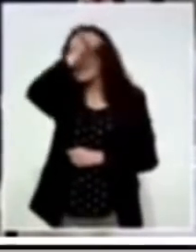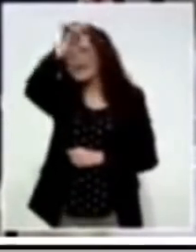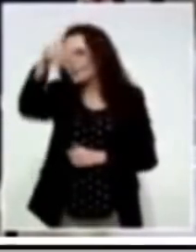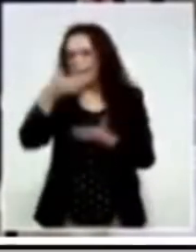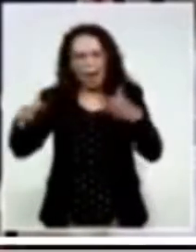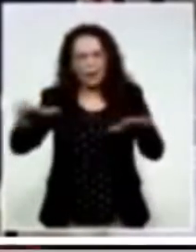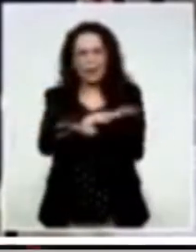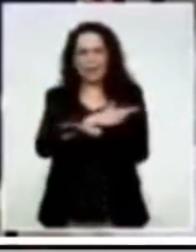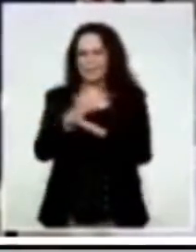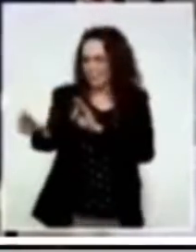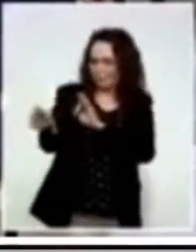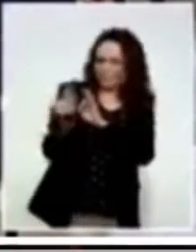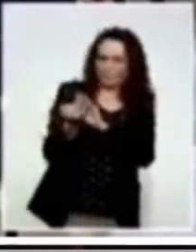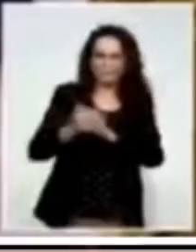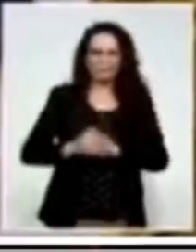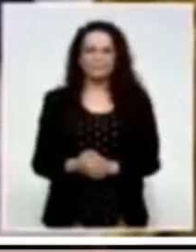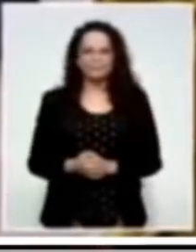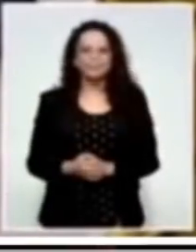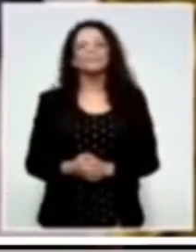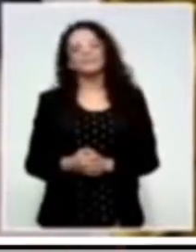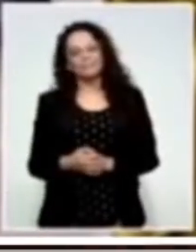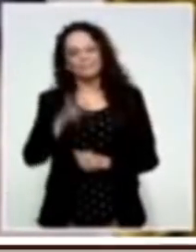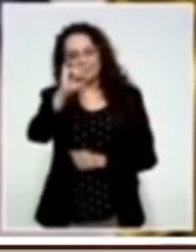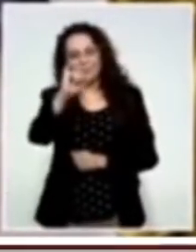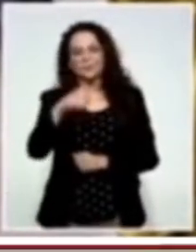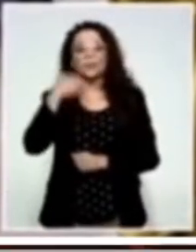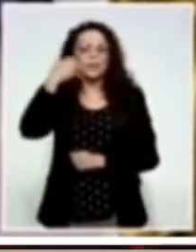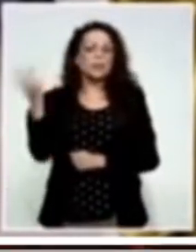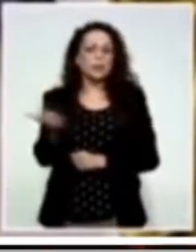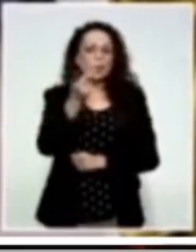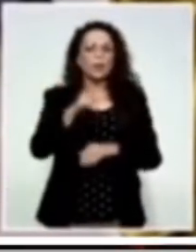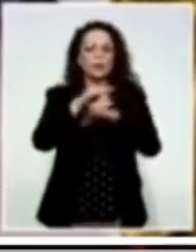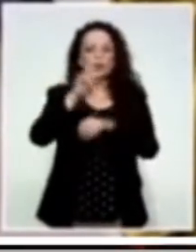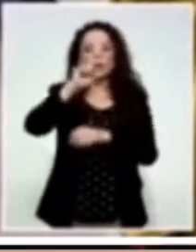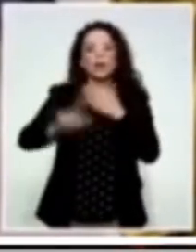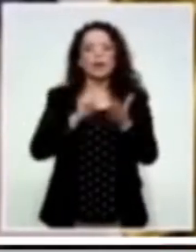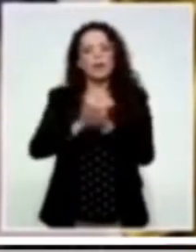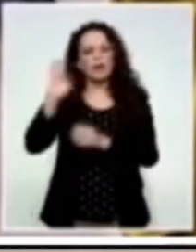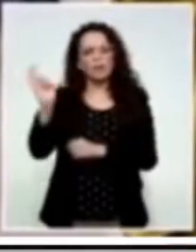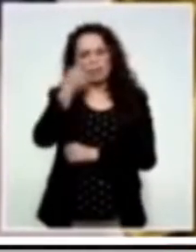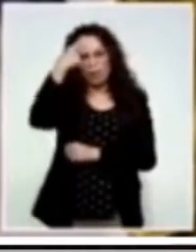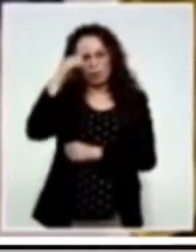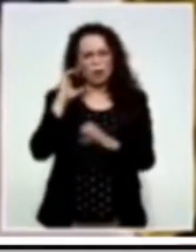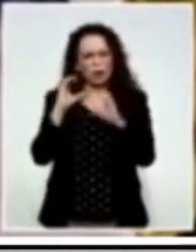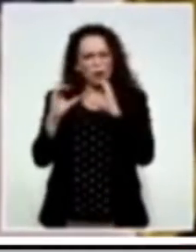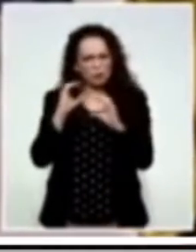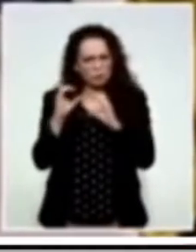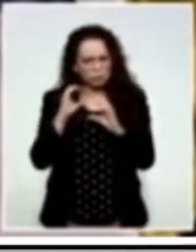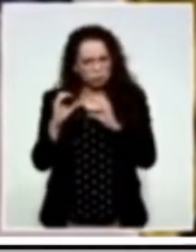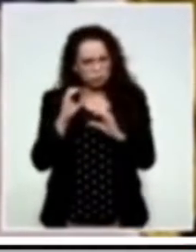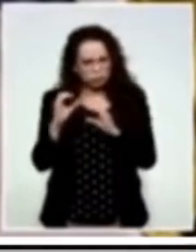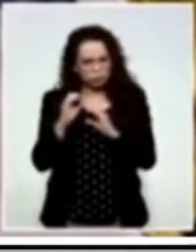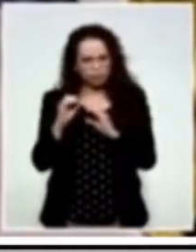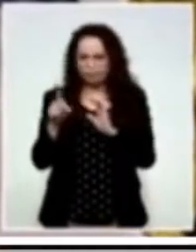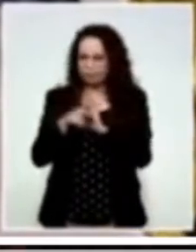Adelante. Bueno, yo le quería preguntar acerca de la Ley Federal de Telecomunicaciones y Radiodifusión. ¿Cuándo